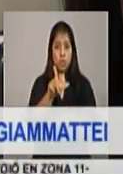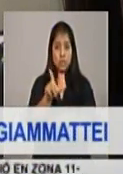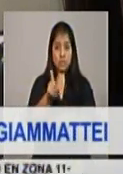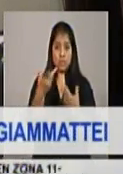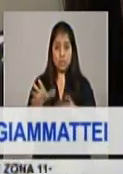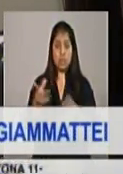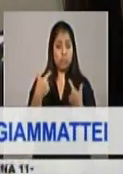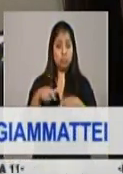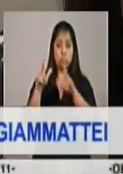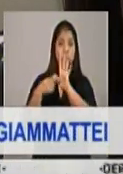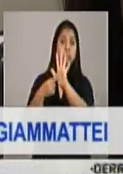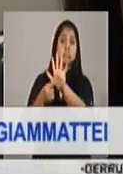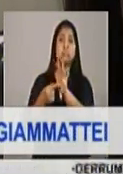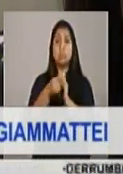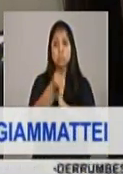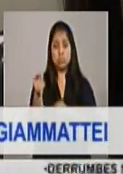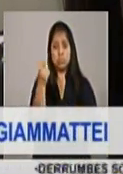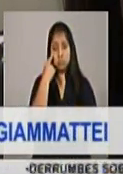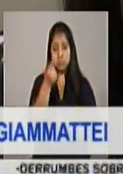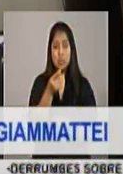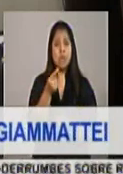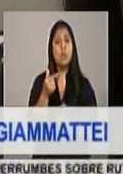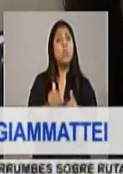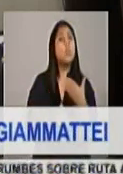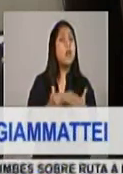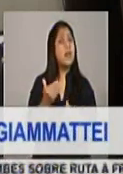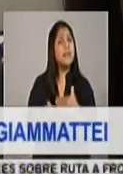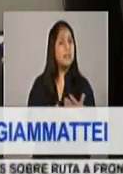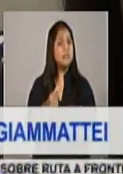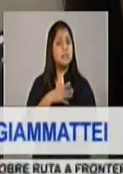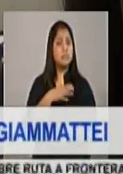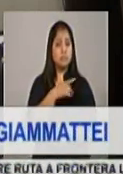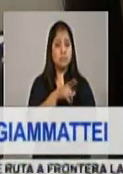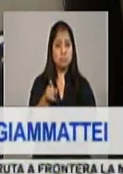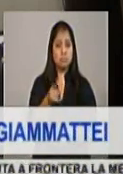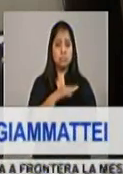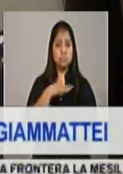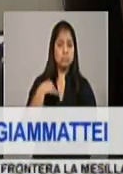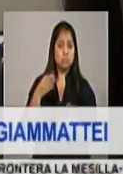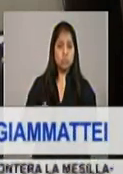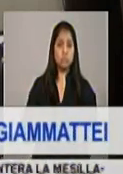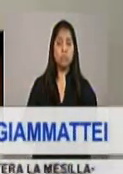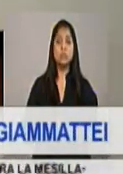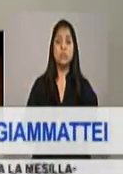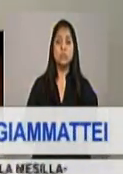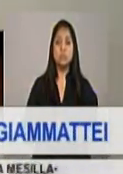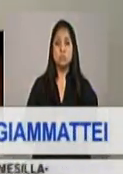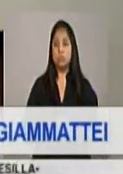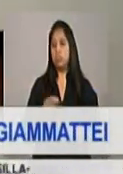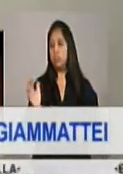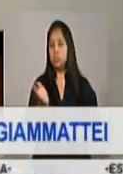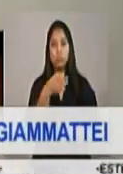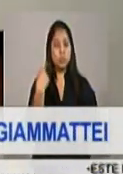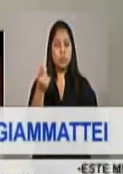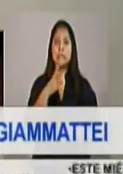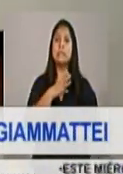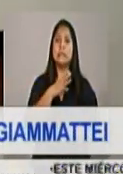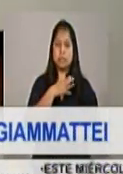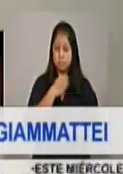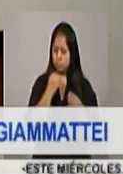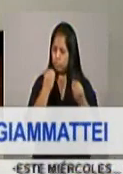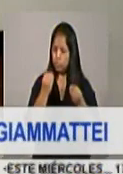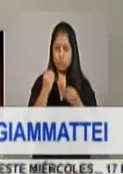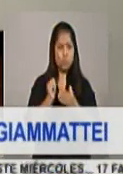dirigimos. ¿Algún avance que tenga con los ministros? ¿Usted sigue trabajando? Un montón de avances. Ahí estamos